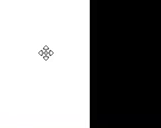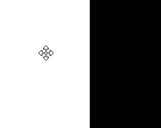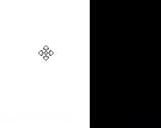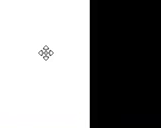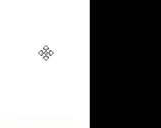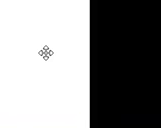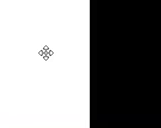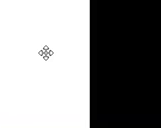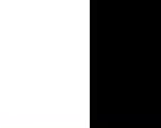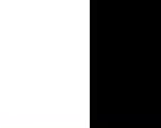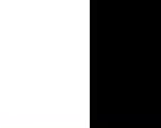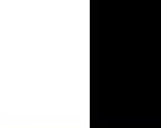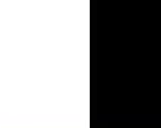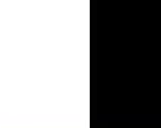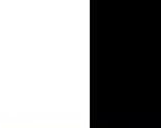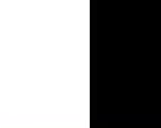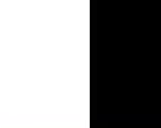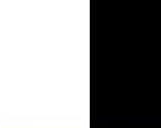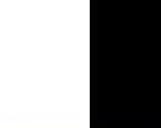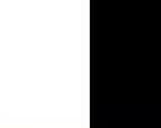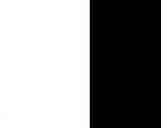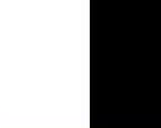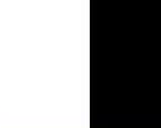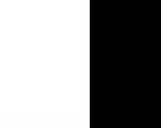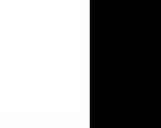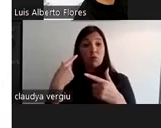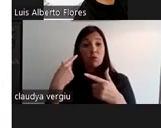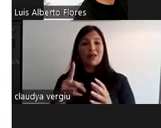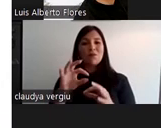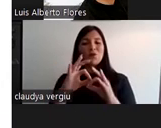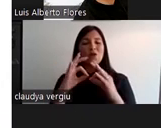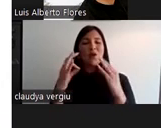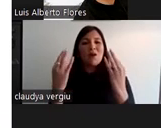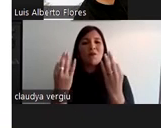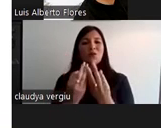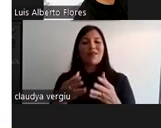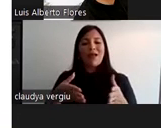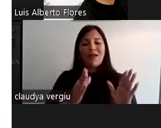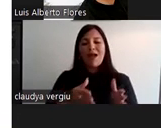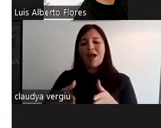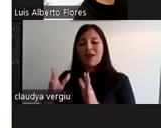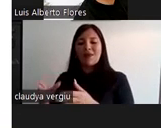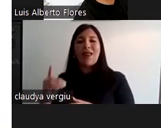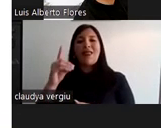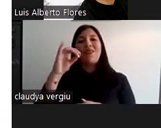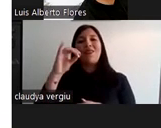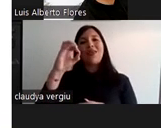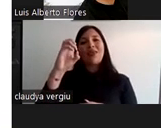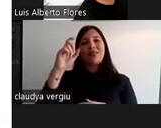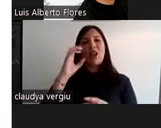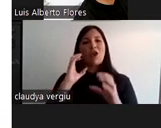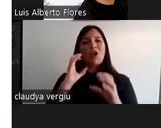hablando se ha hablado en la presentación anterior la importancia de los canales digitales no en la comunicación